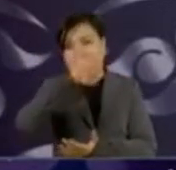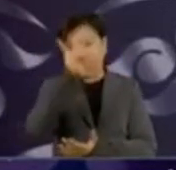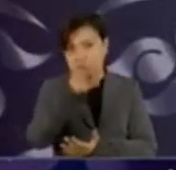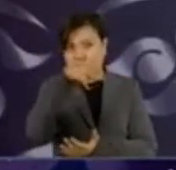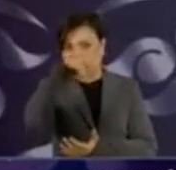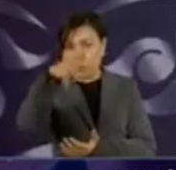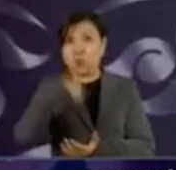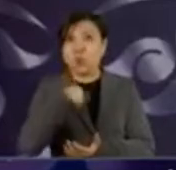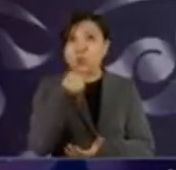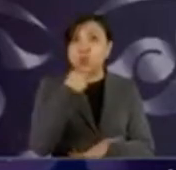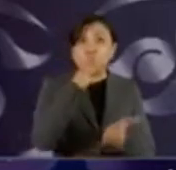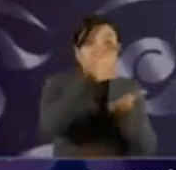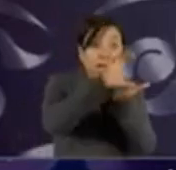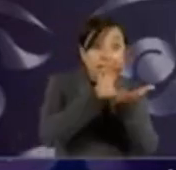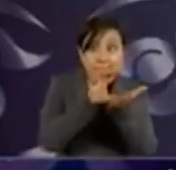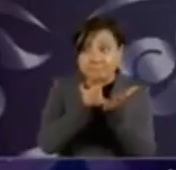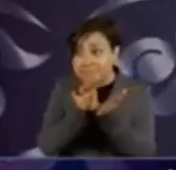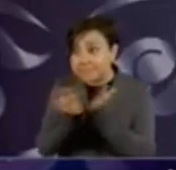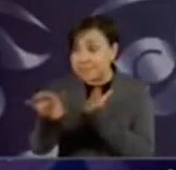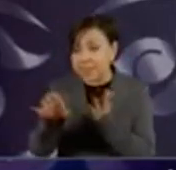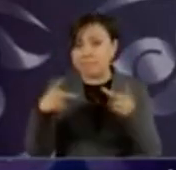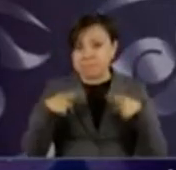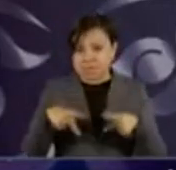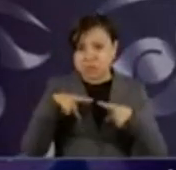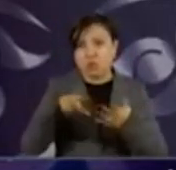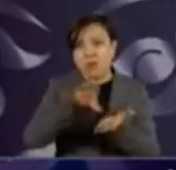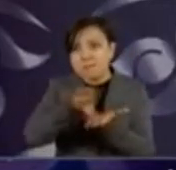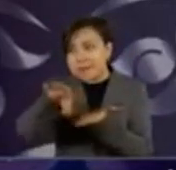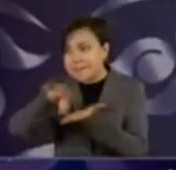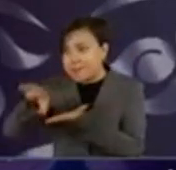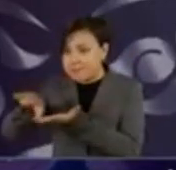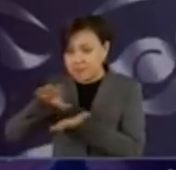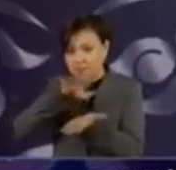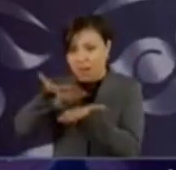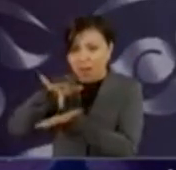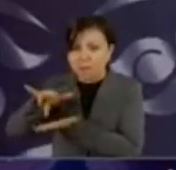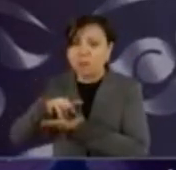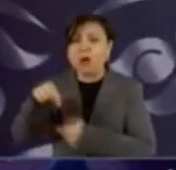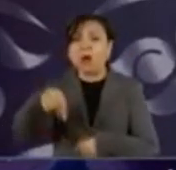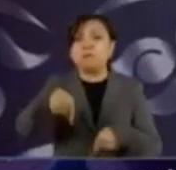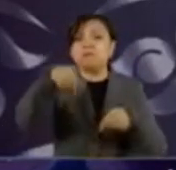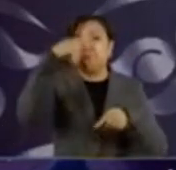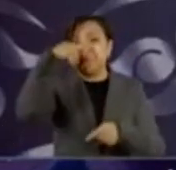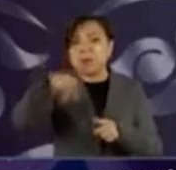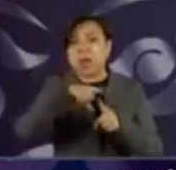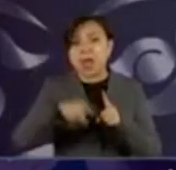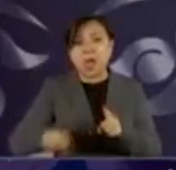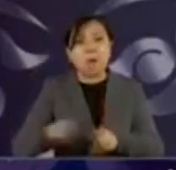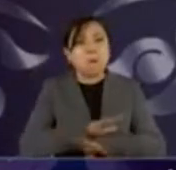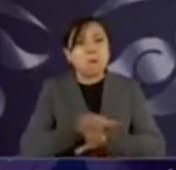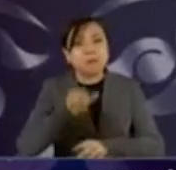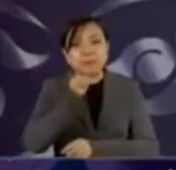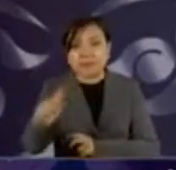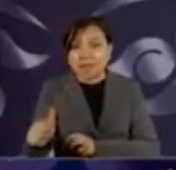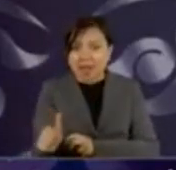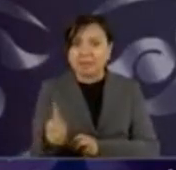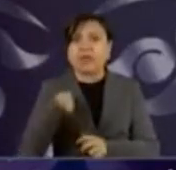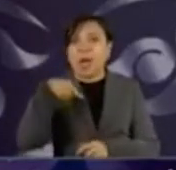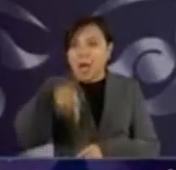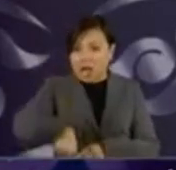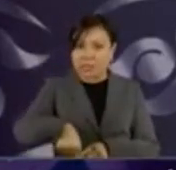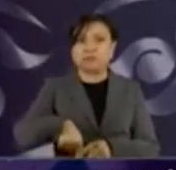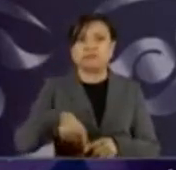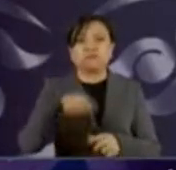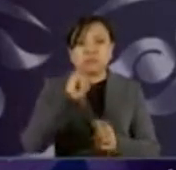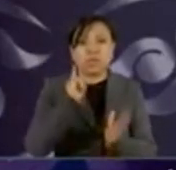en México lo que se está haciendo es simplemente olvidarse de ello. Tenemos aumentos en las tarifas de luz. Ya hubo